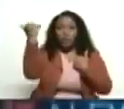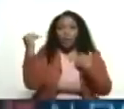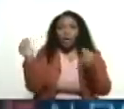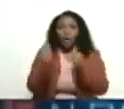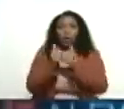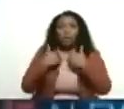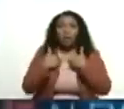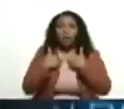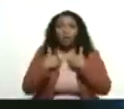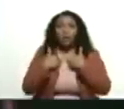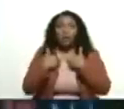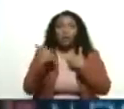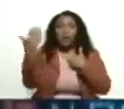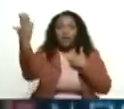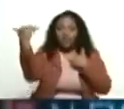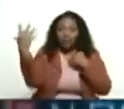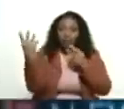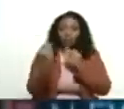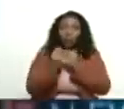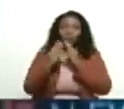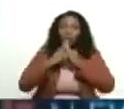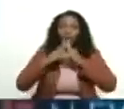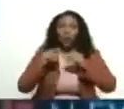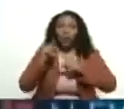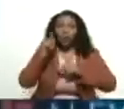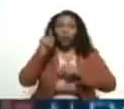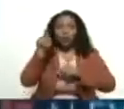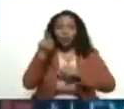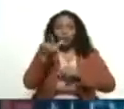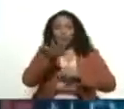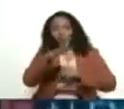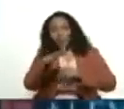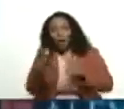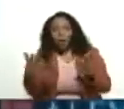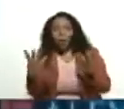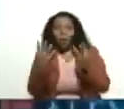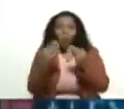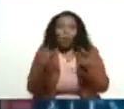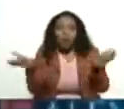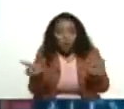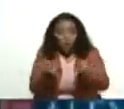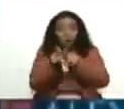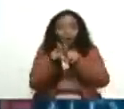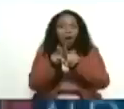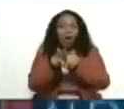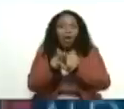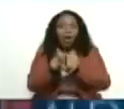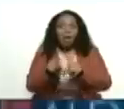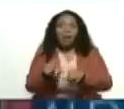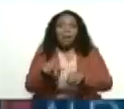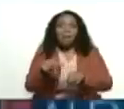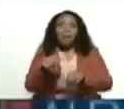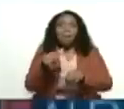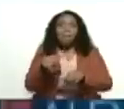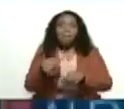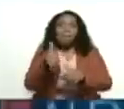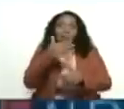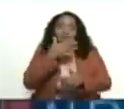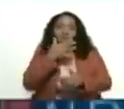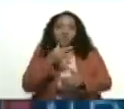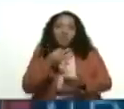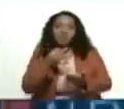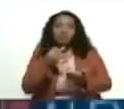conmigo, ven con todos los que a ti se parecen, los más sencillos. Ven, no